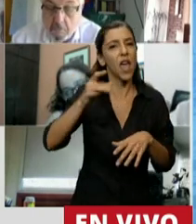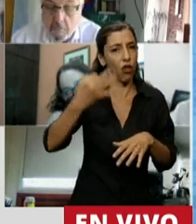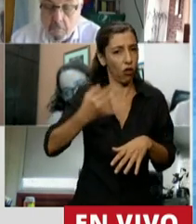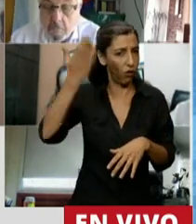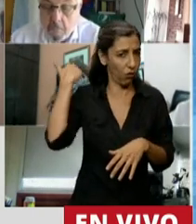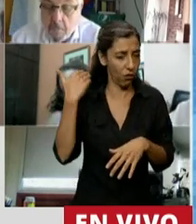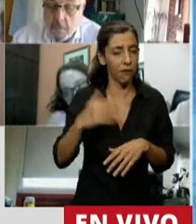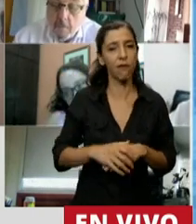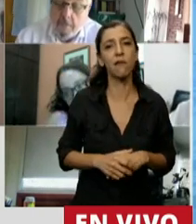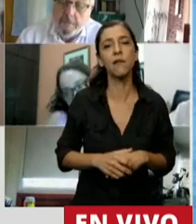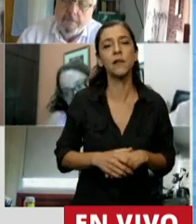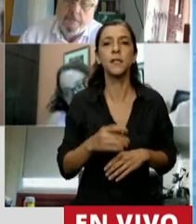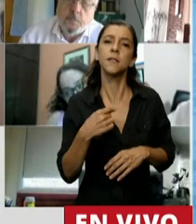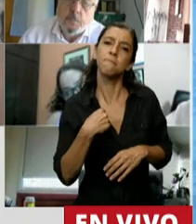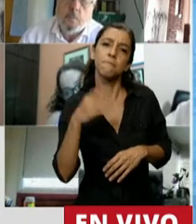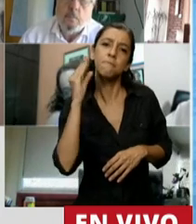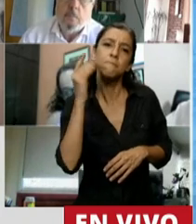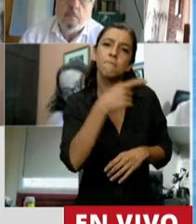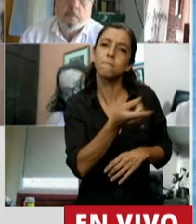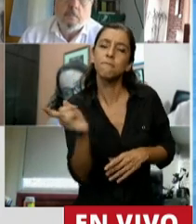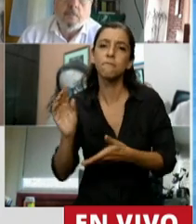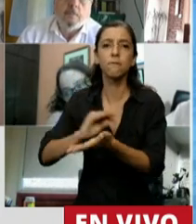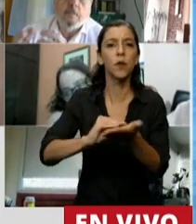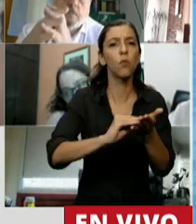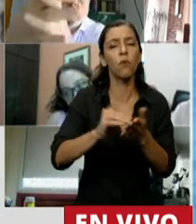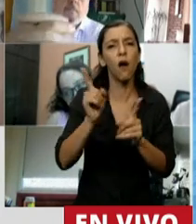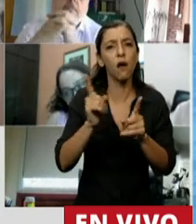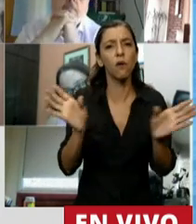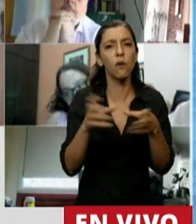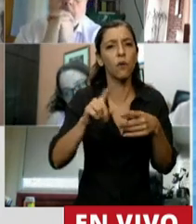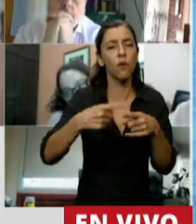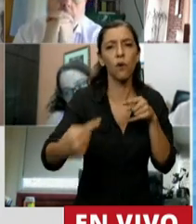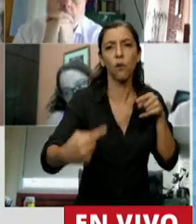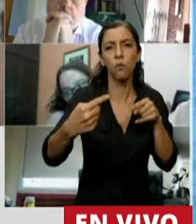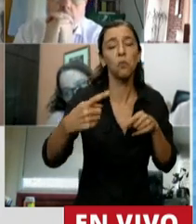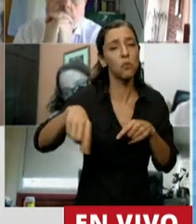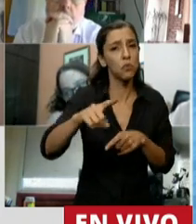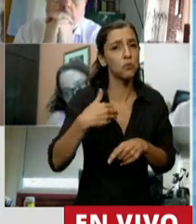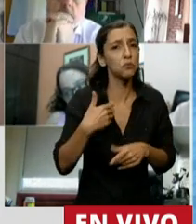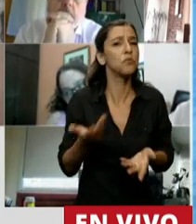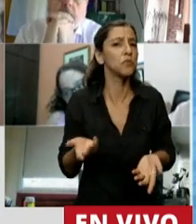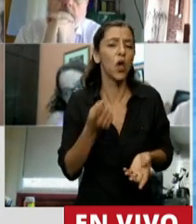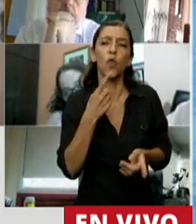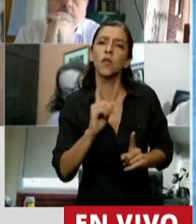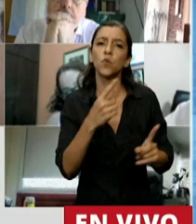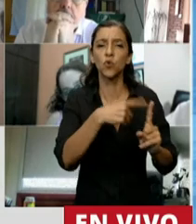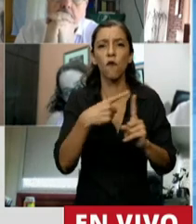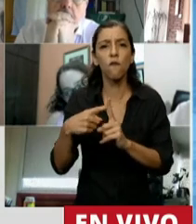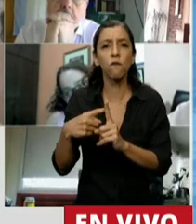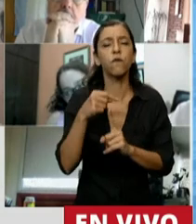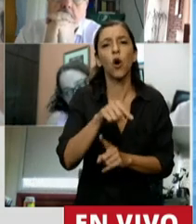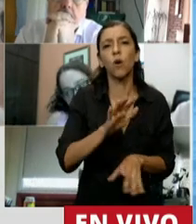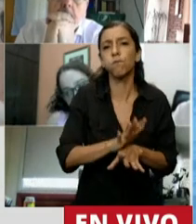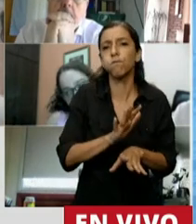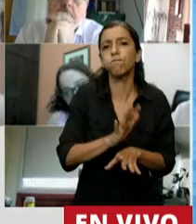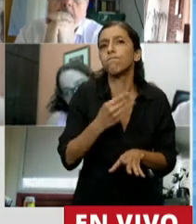pasado, escuché argumentos de algunos legisladores de la oposición que en realidad no estaban dando la razón, porque decían que la fórmula que vamos a votar va a tener un